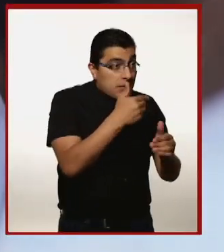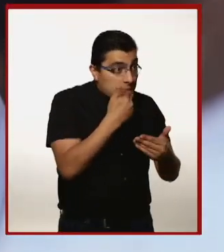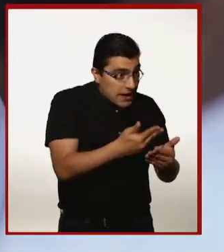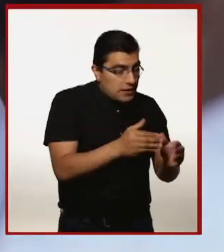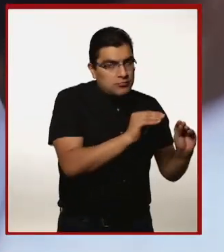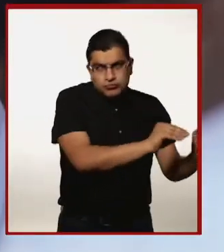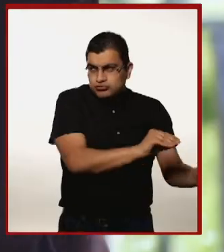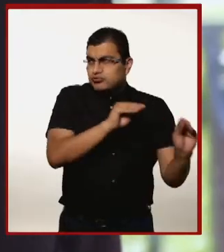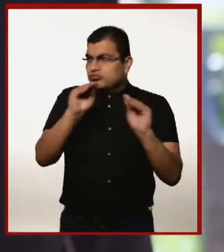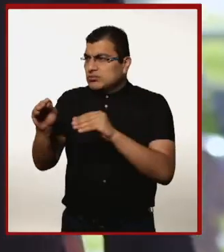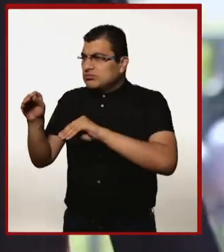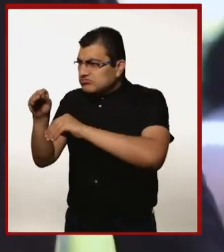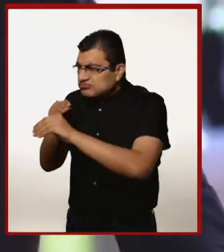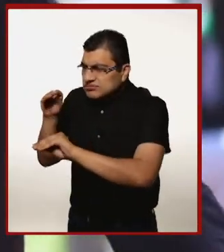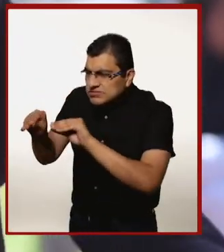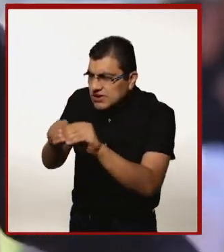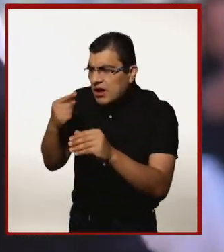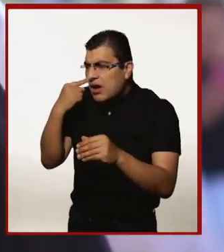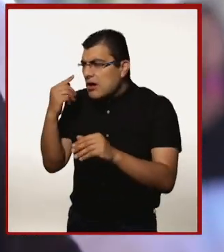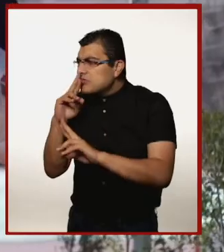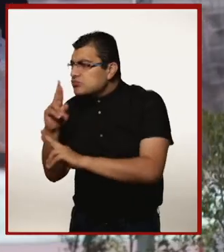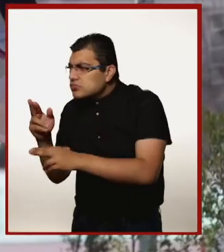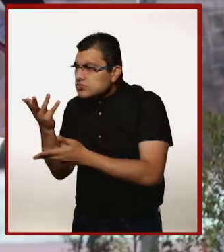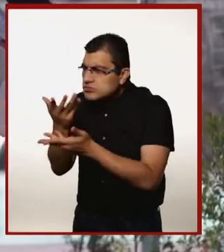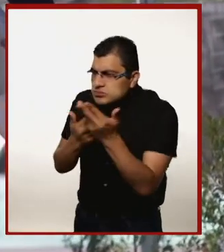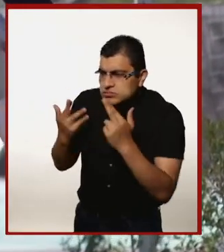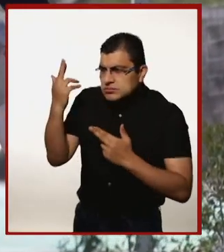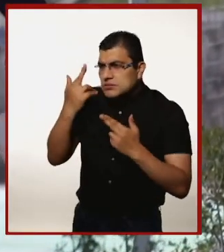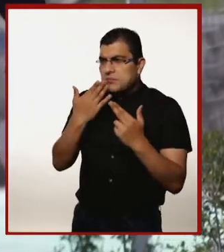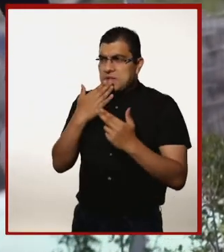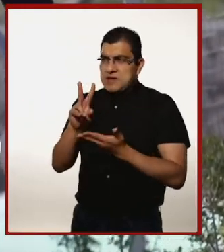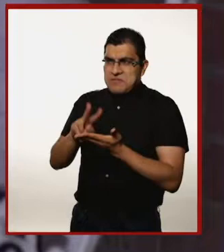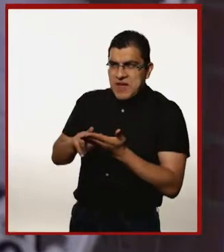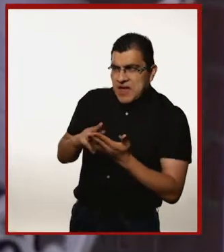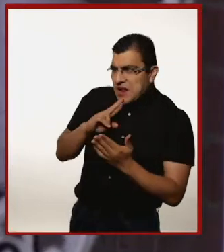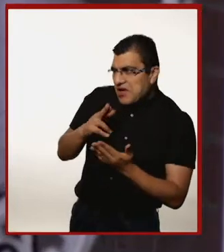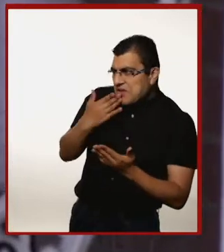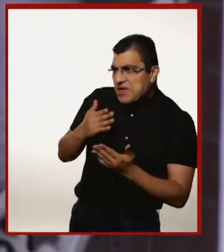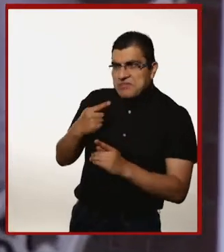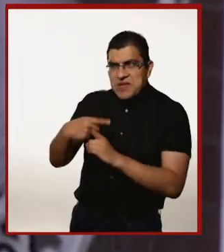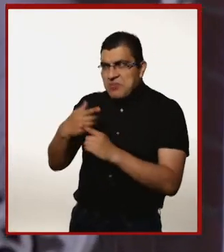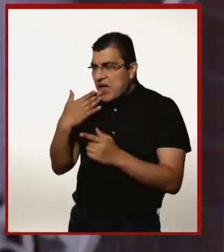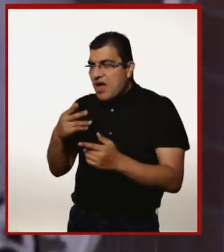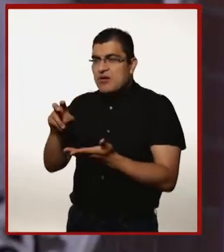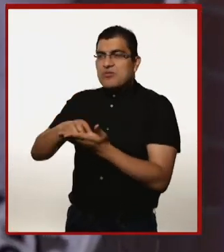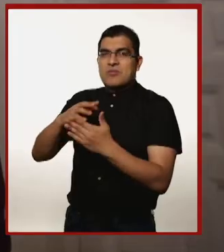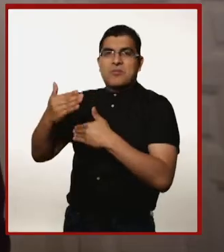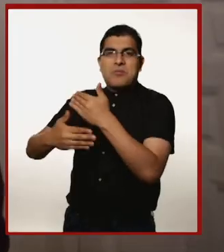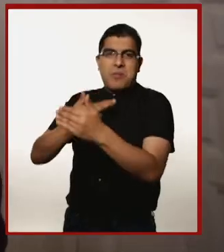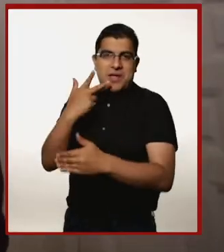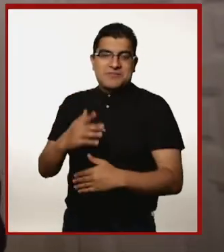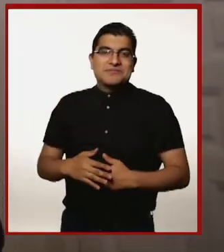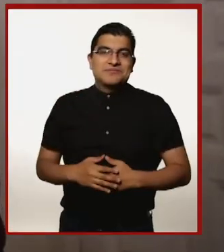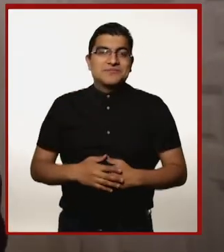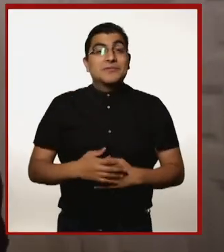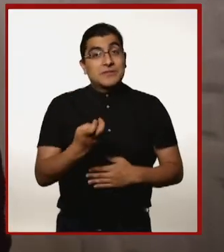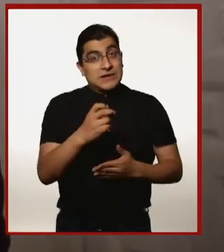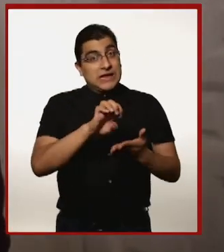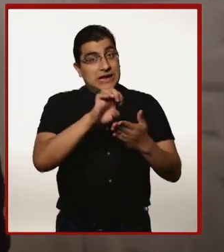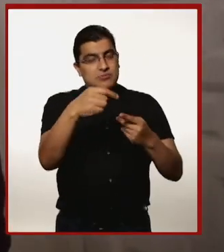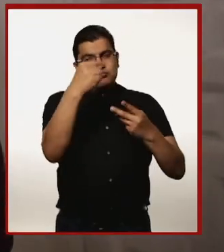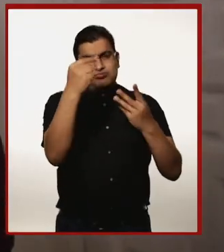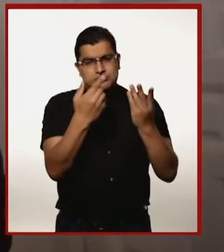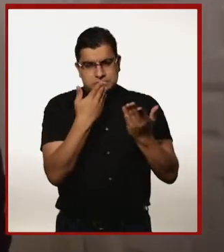ejecutaban ese proyecto, lo ponían en práctica, evaluaban luego los resultados y buscaban la manera de mejorarlo. Ya nos diste